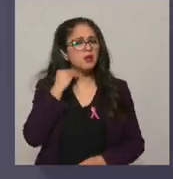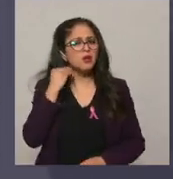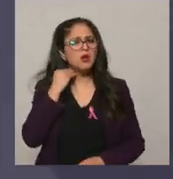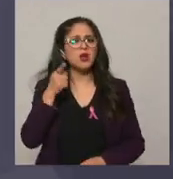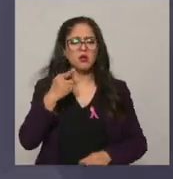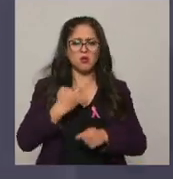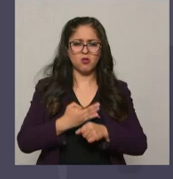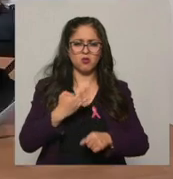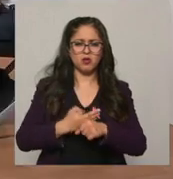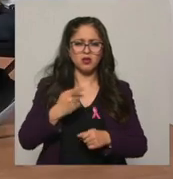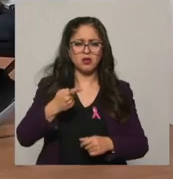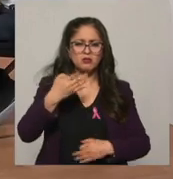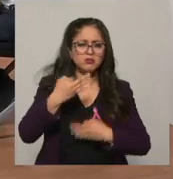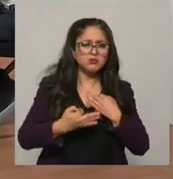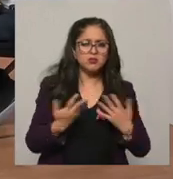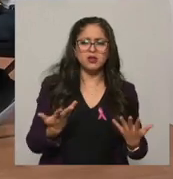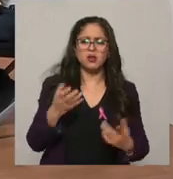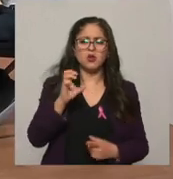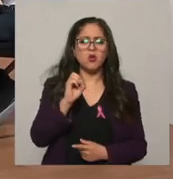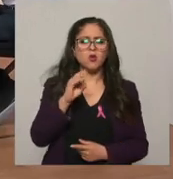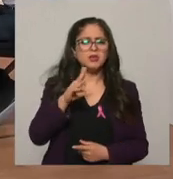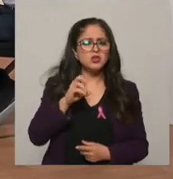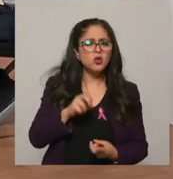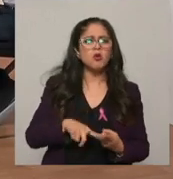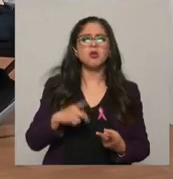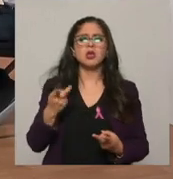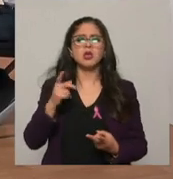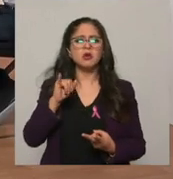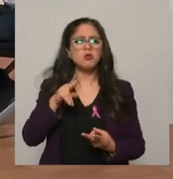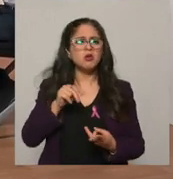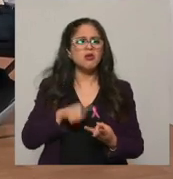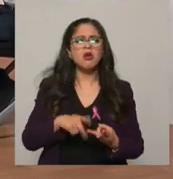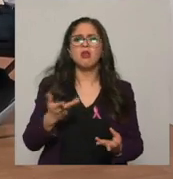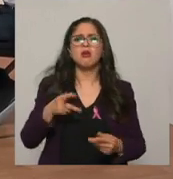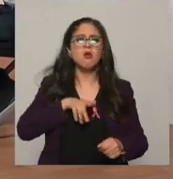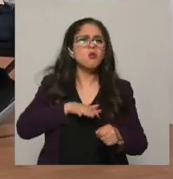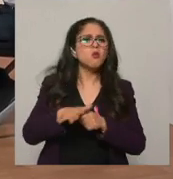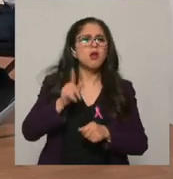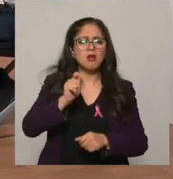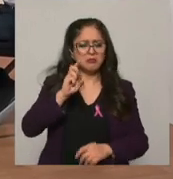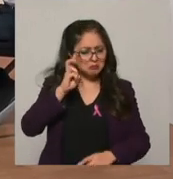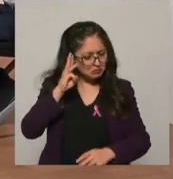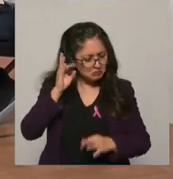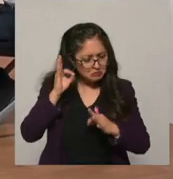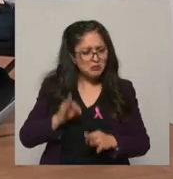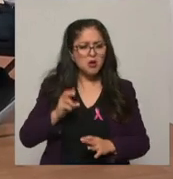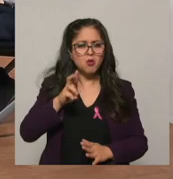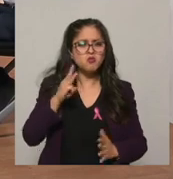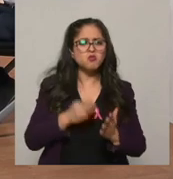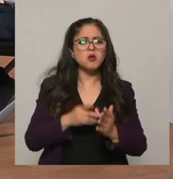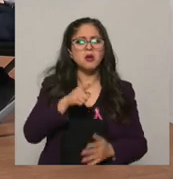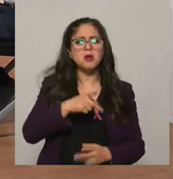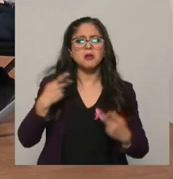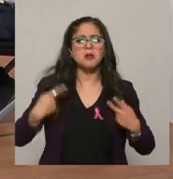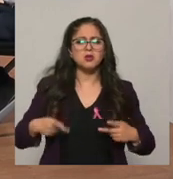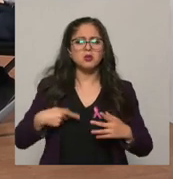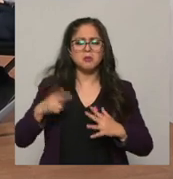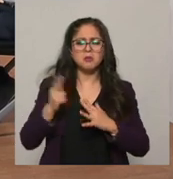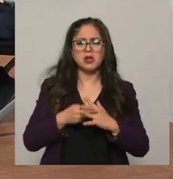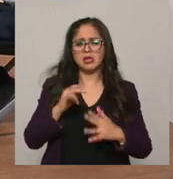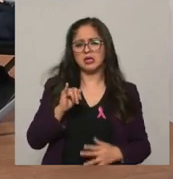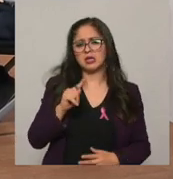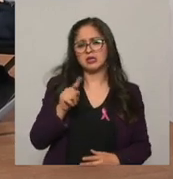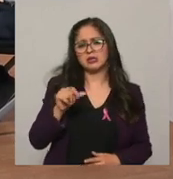la autoridad? ¿Omisión, impunidad? Digamos, ¿cuáles serían las sanciones reales para el asesino de Itzayana si se